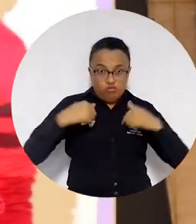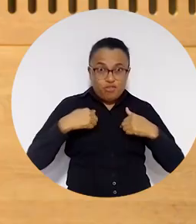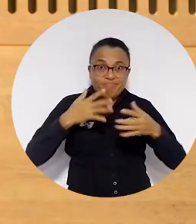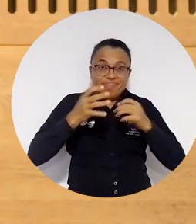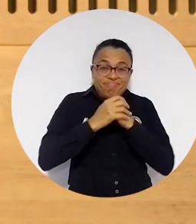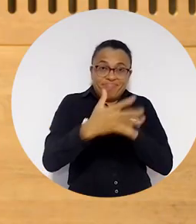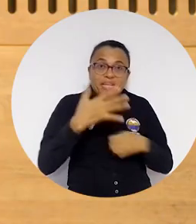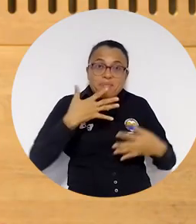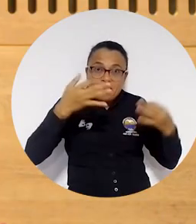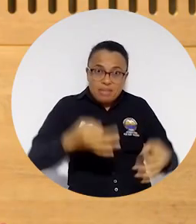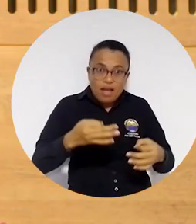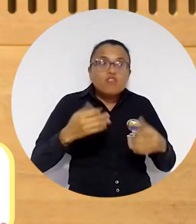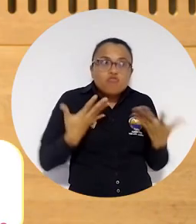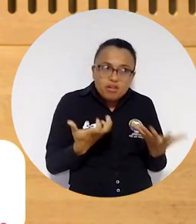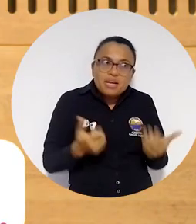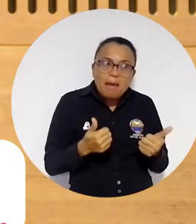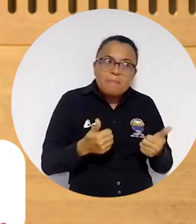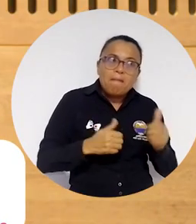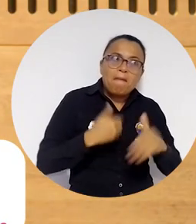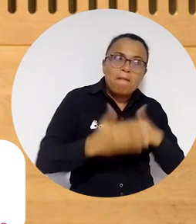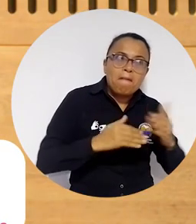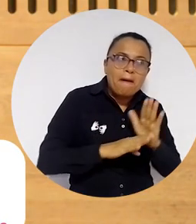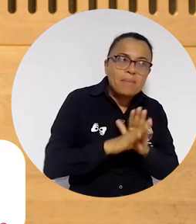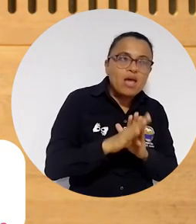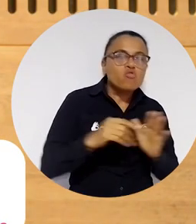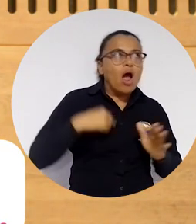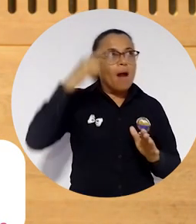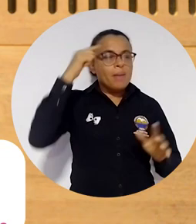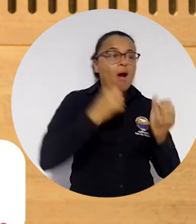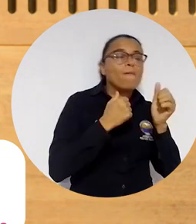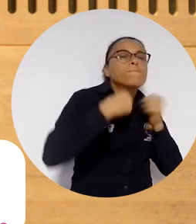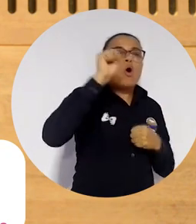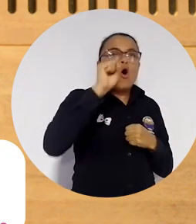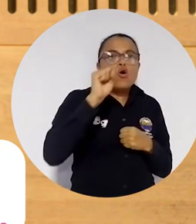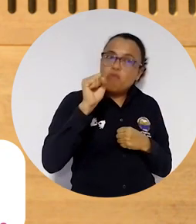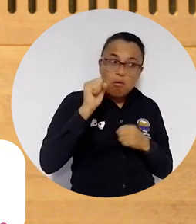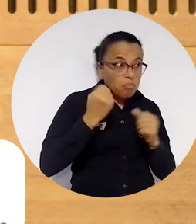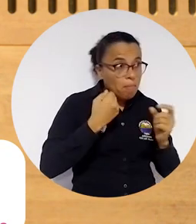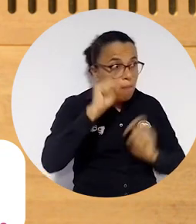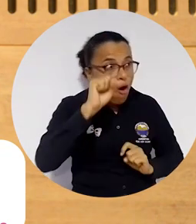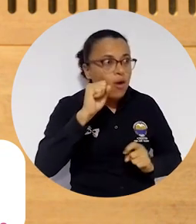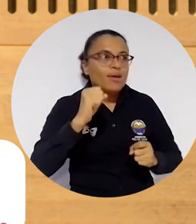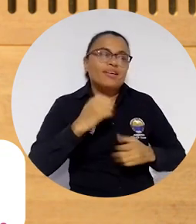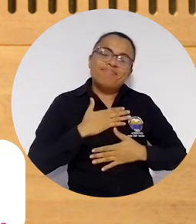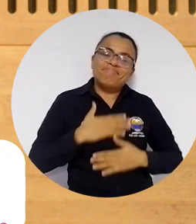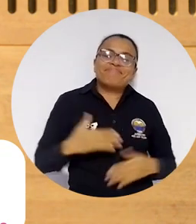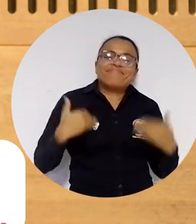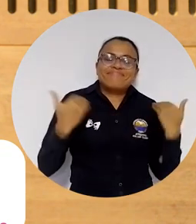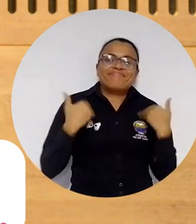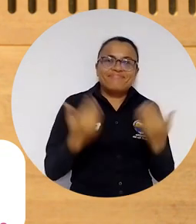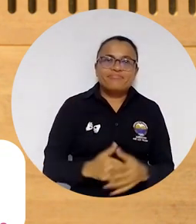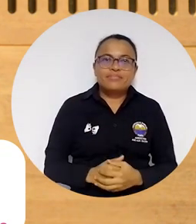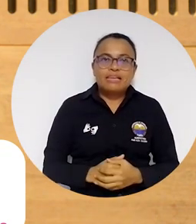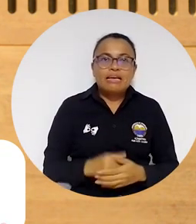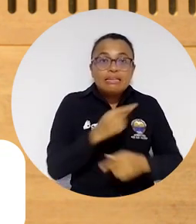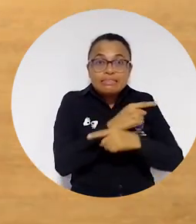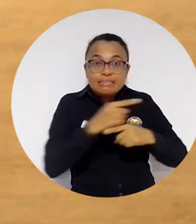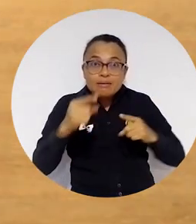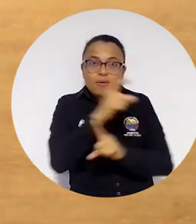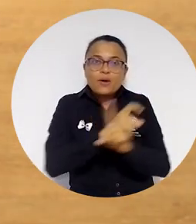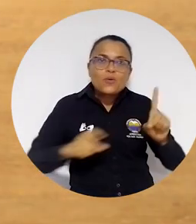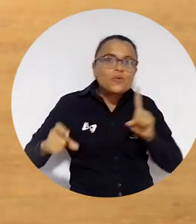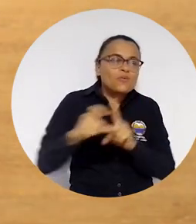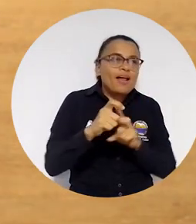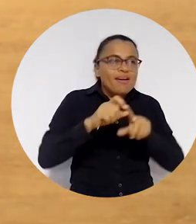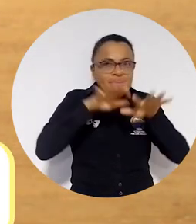porque entré con la esperanza de llegar lejos, no pensaba ganar tampoco, pero se logró y me alegro por eso. La